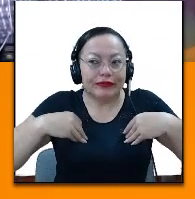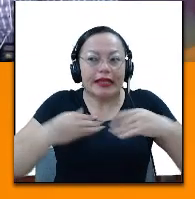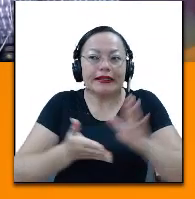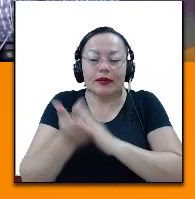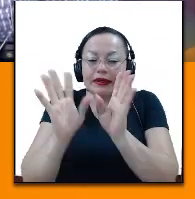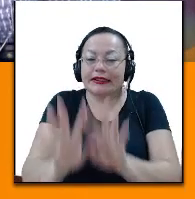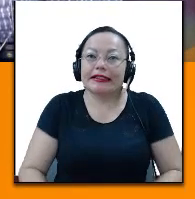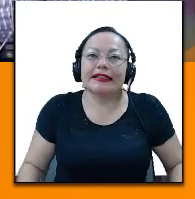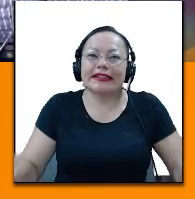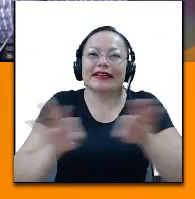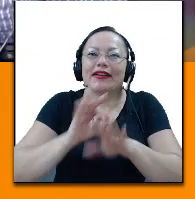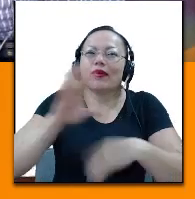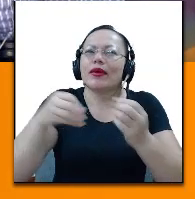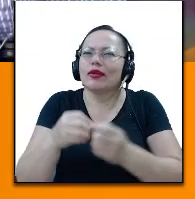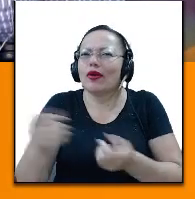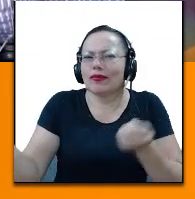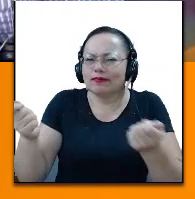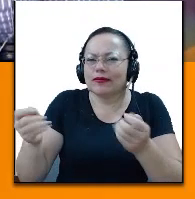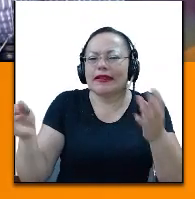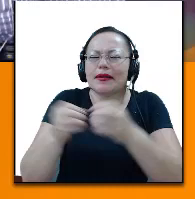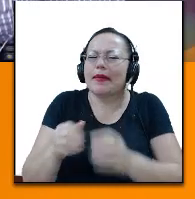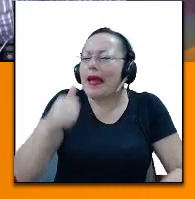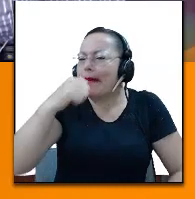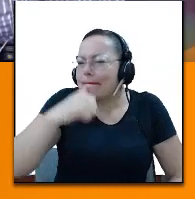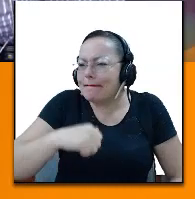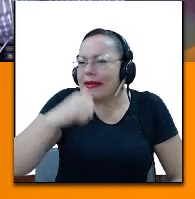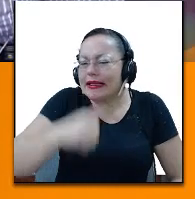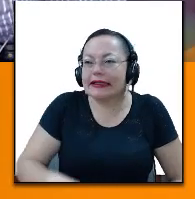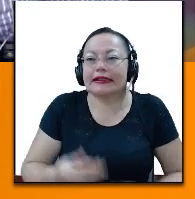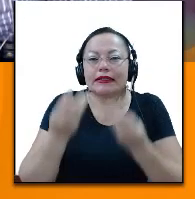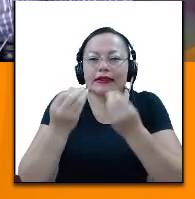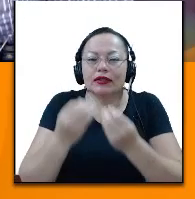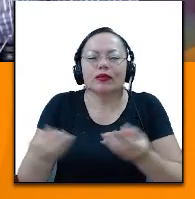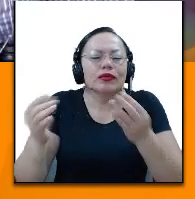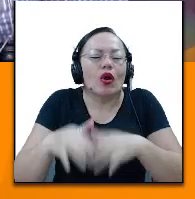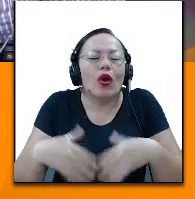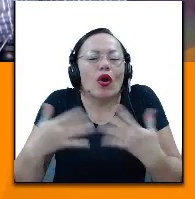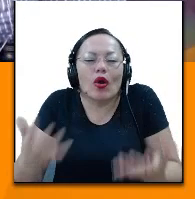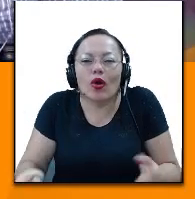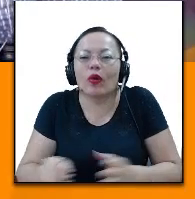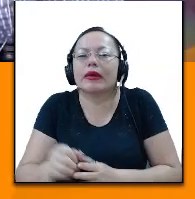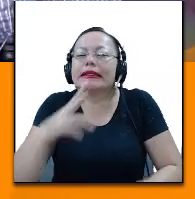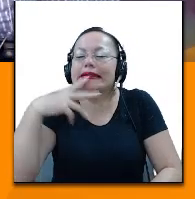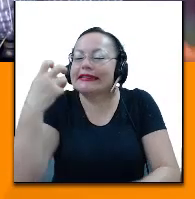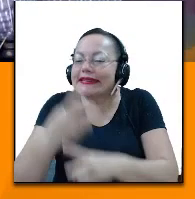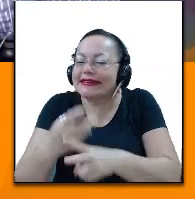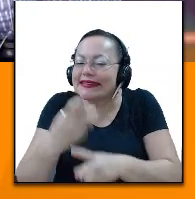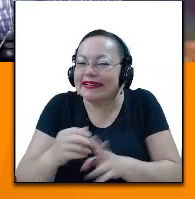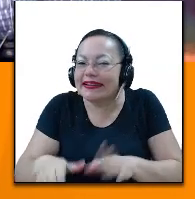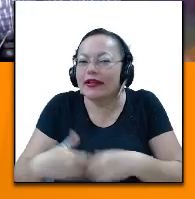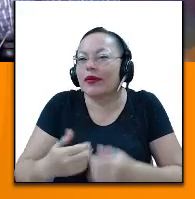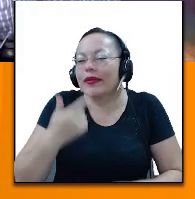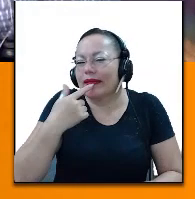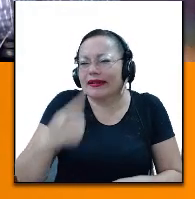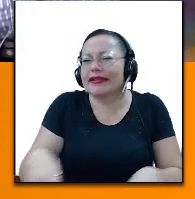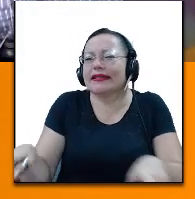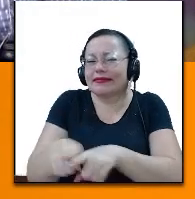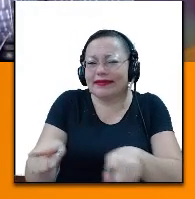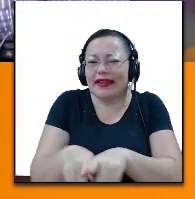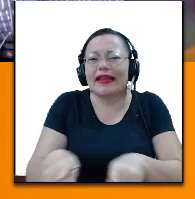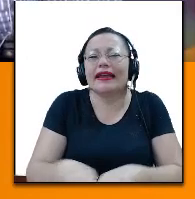es que debemos tomarlo con todas las medidas y con mucha paciencia, demasiada paciencia, porque es muy difícil. Mis hermanitos también están